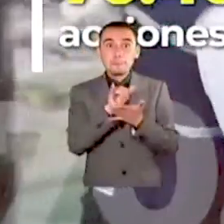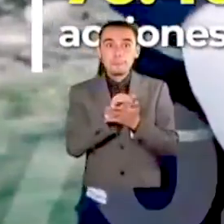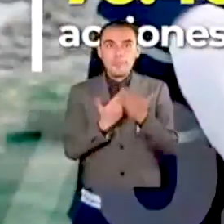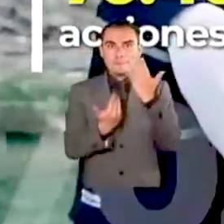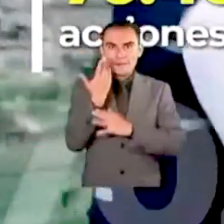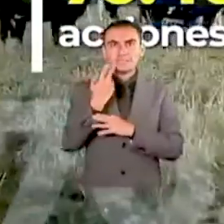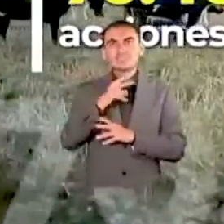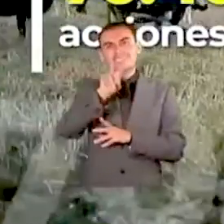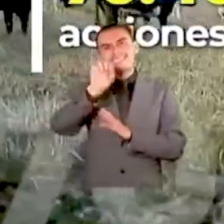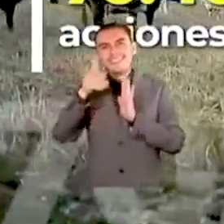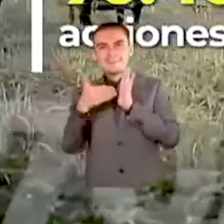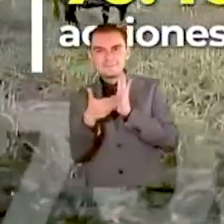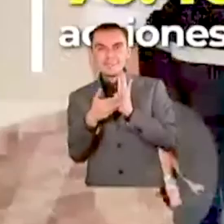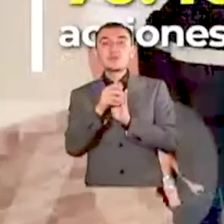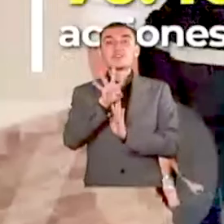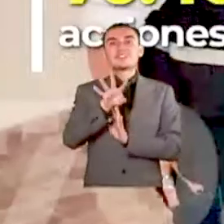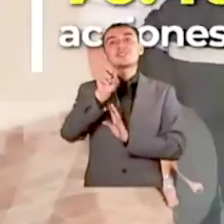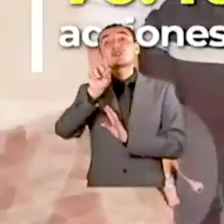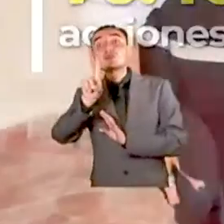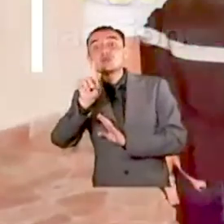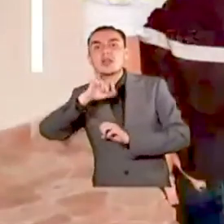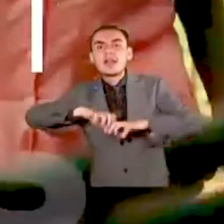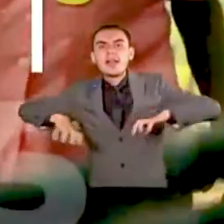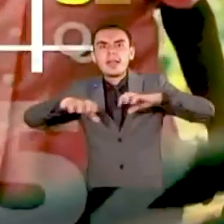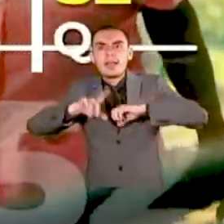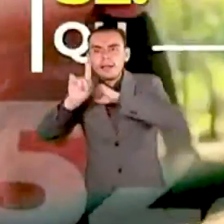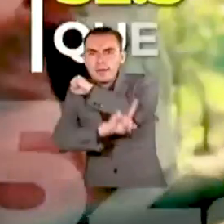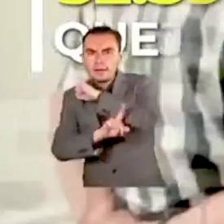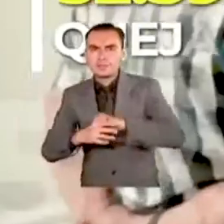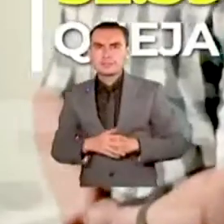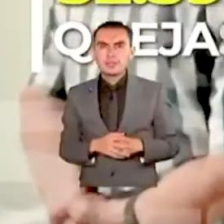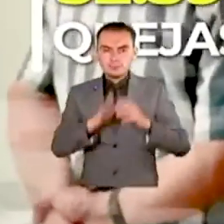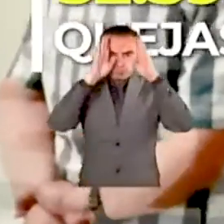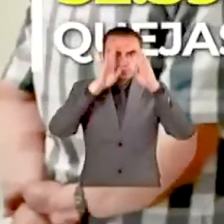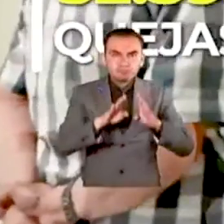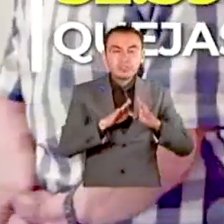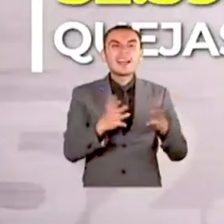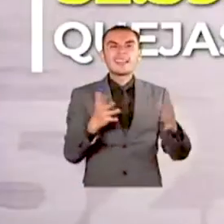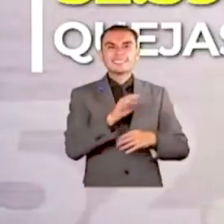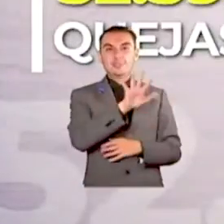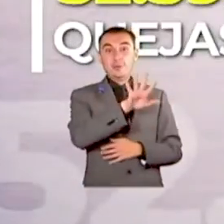inició 70.401 acciones disciplinarias, atendió